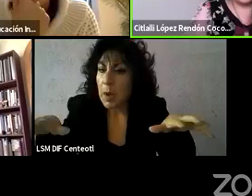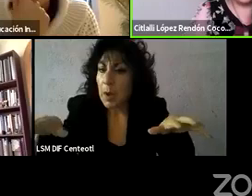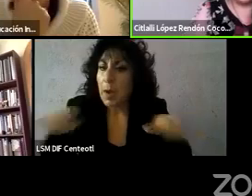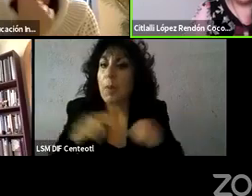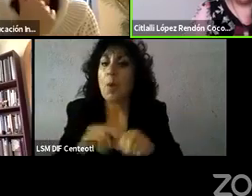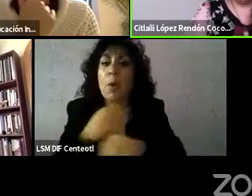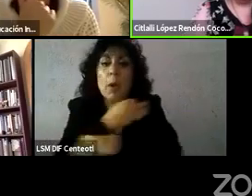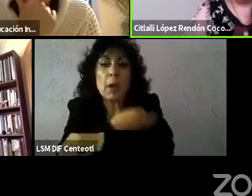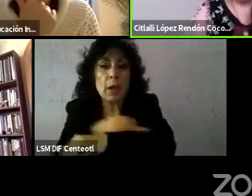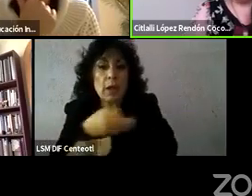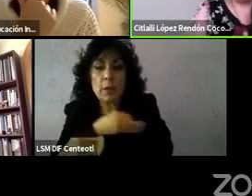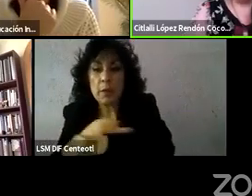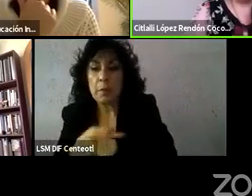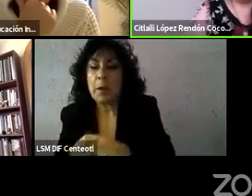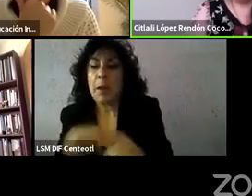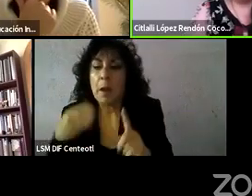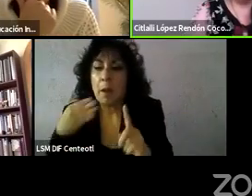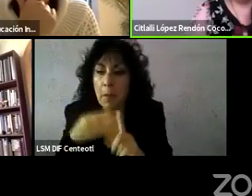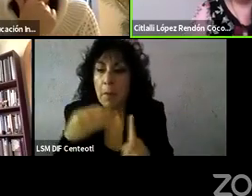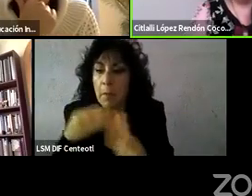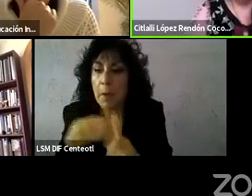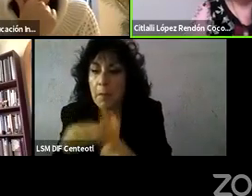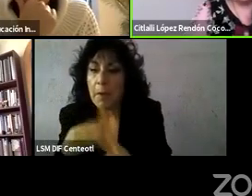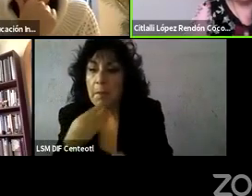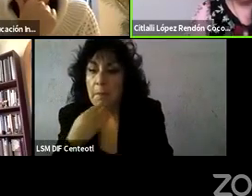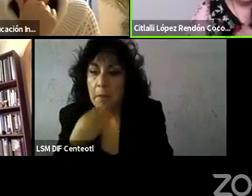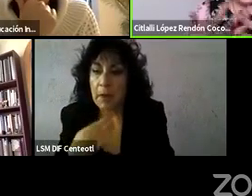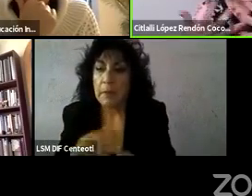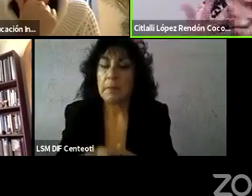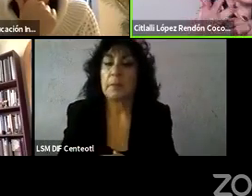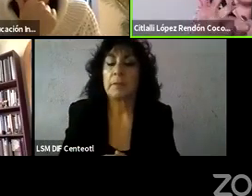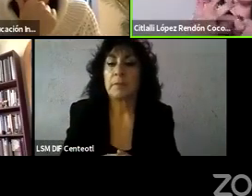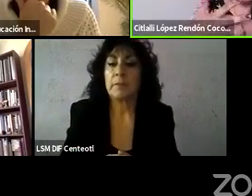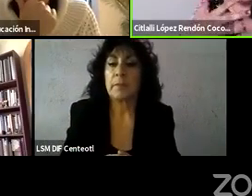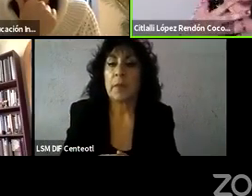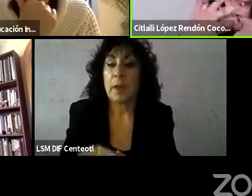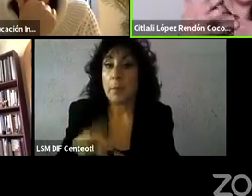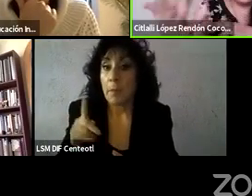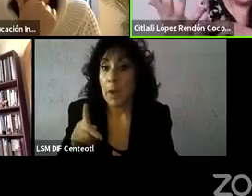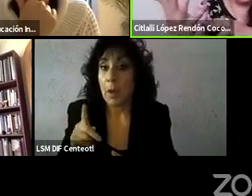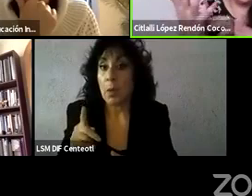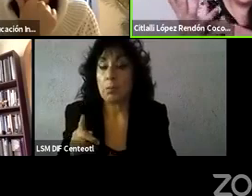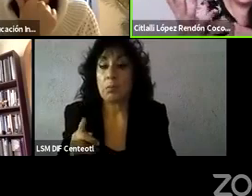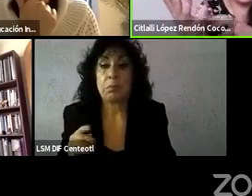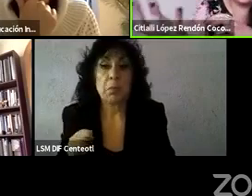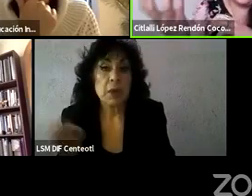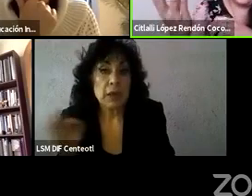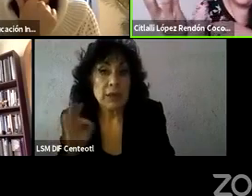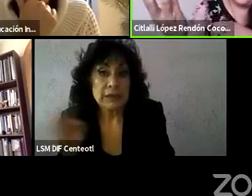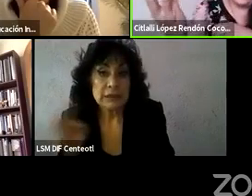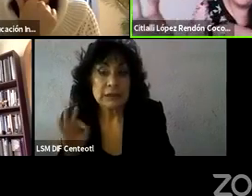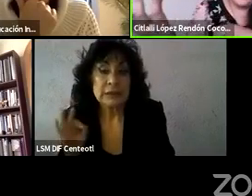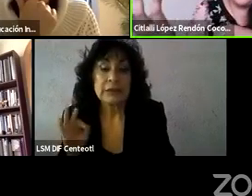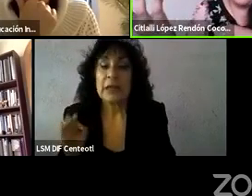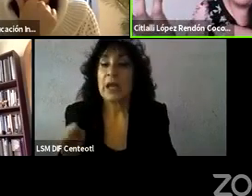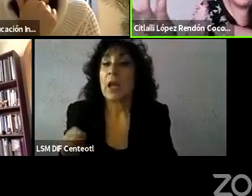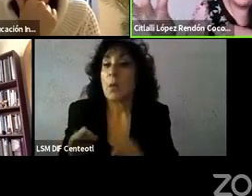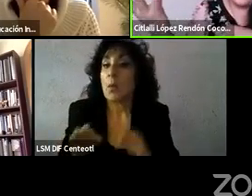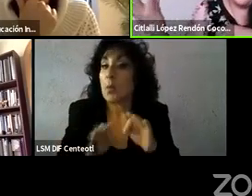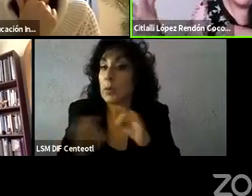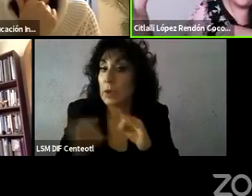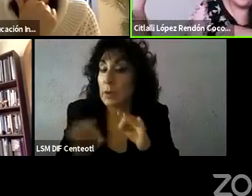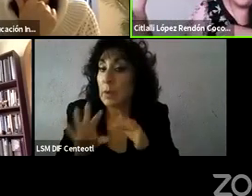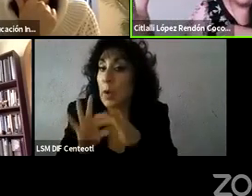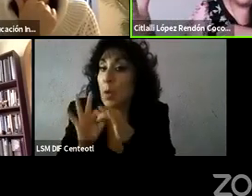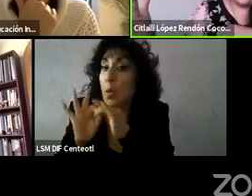justo comentábamos que muchas veces cuando no hay un trabajo, una sinergia de lo que pasa en la